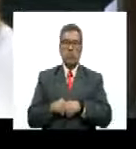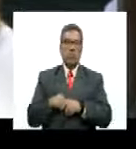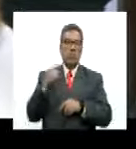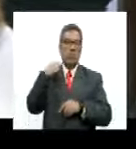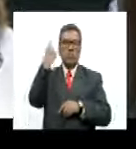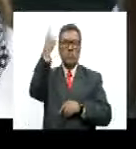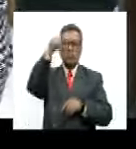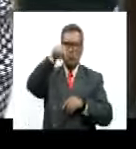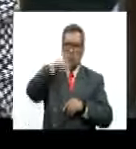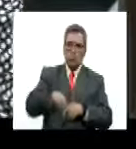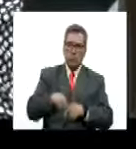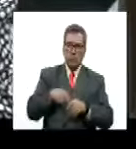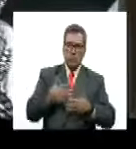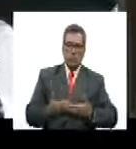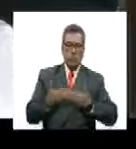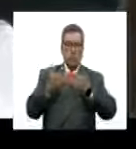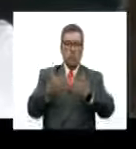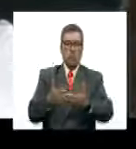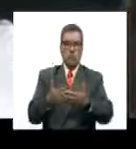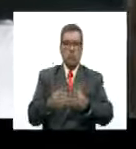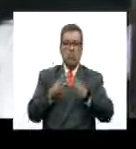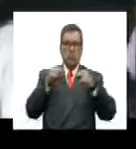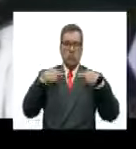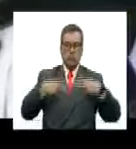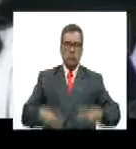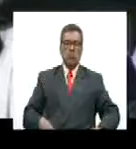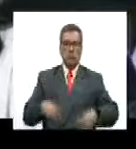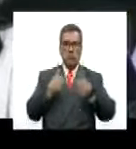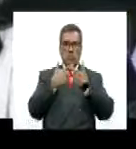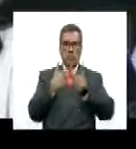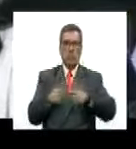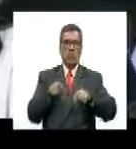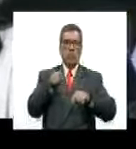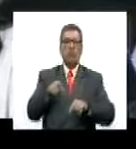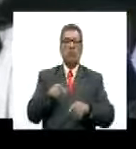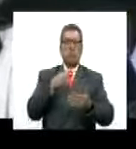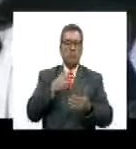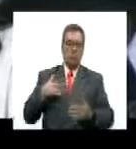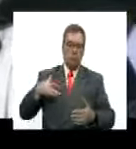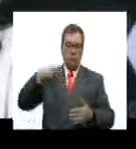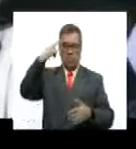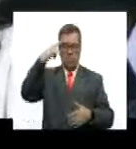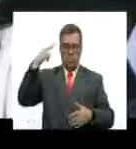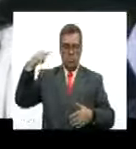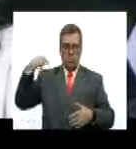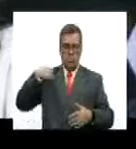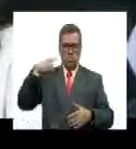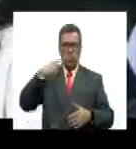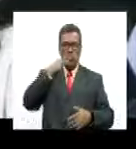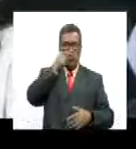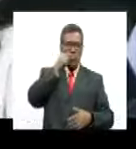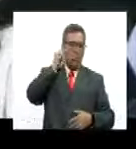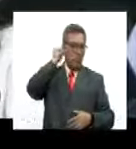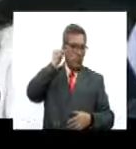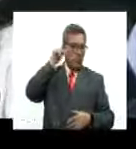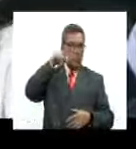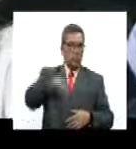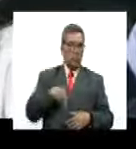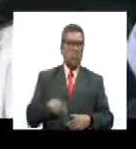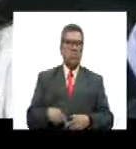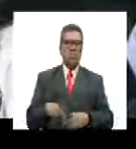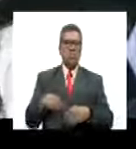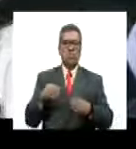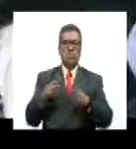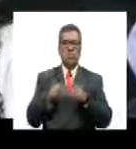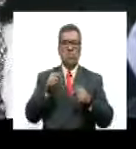héroes y heroínas que entregaron sus vidas por la independencia se sientan orgullosos y orgullosas de hombres y mujeres que no se